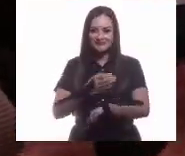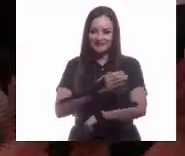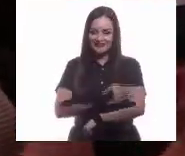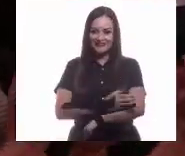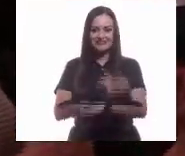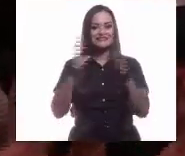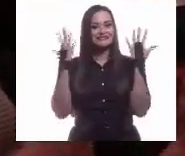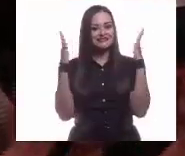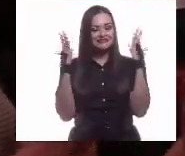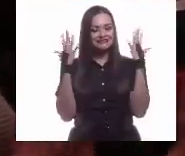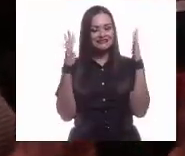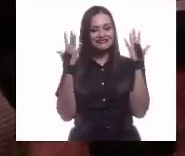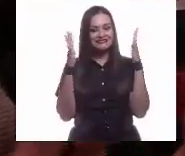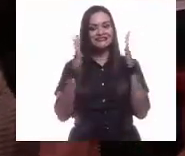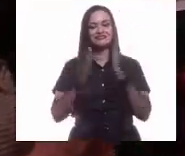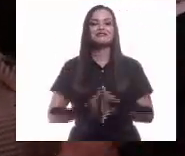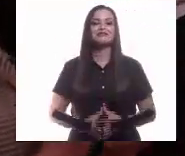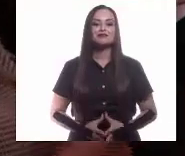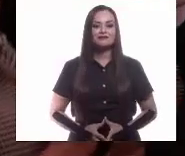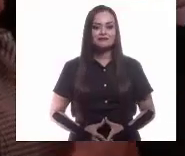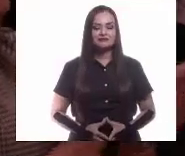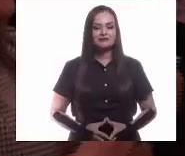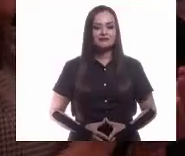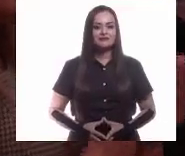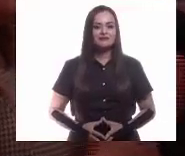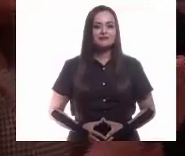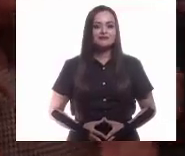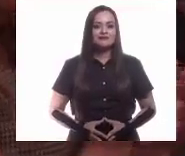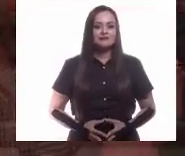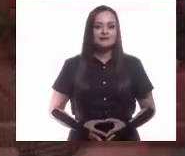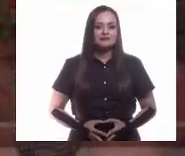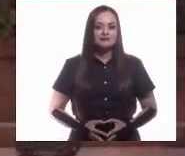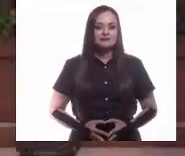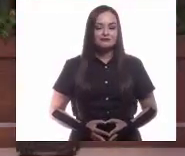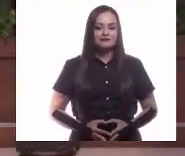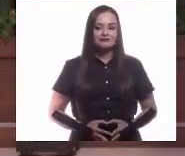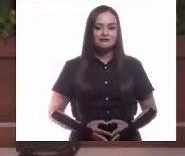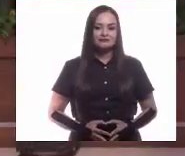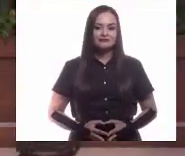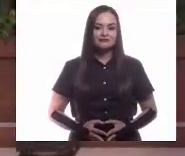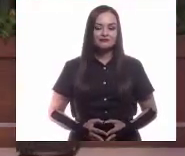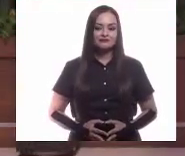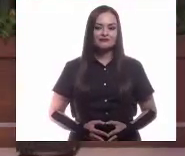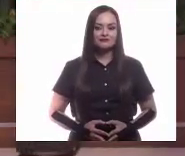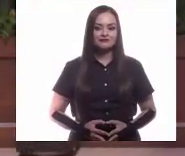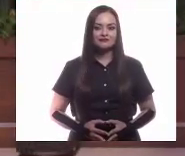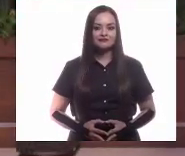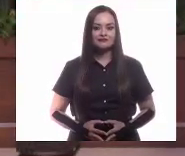aquí.